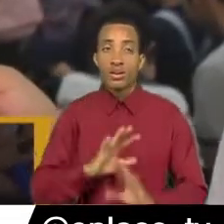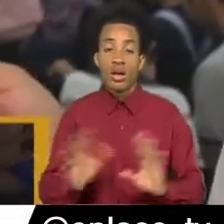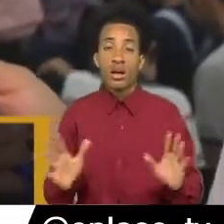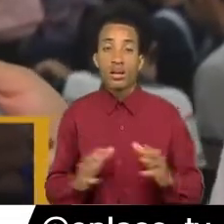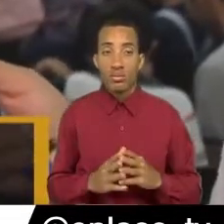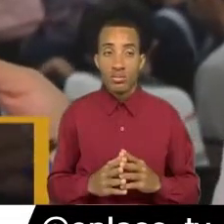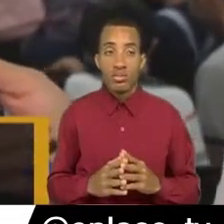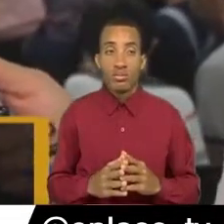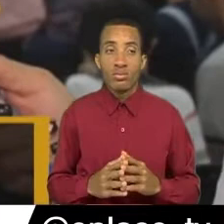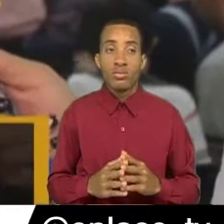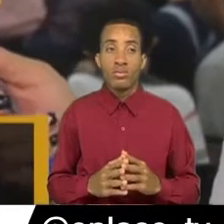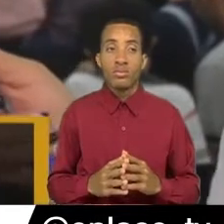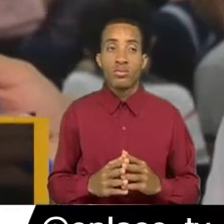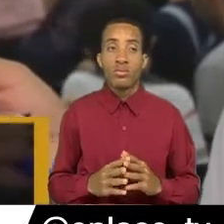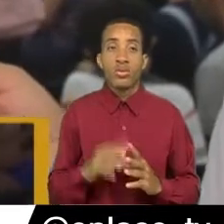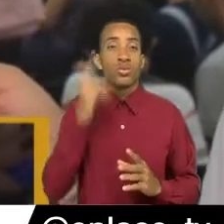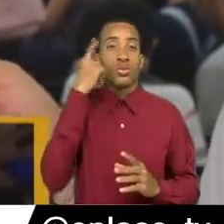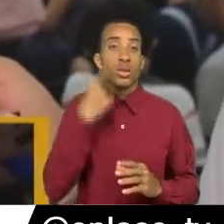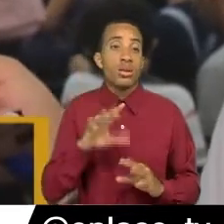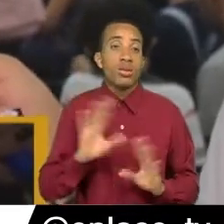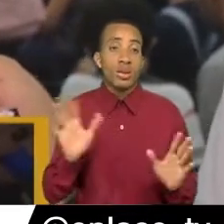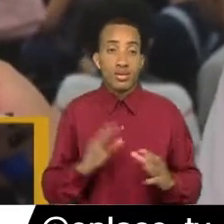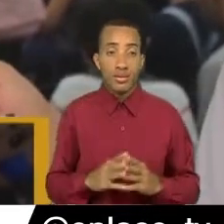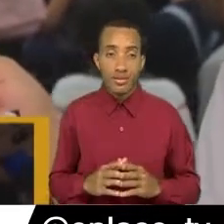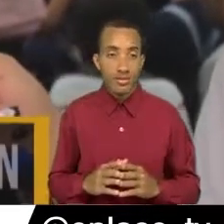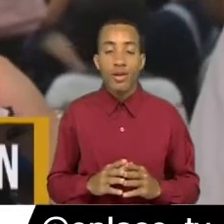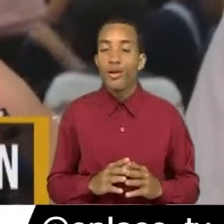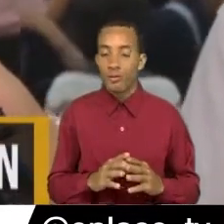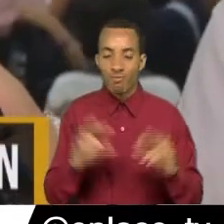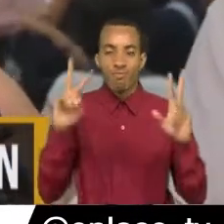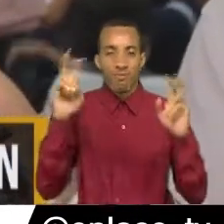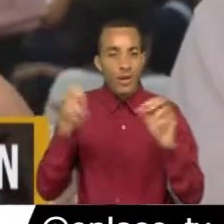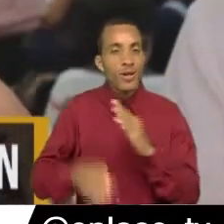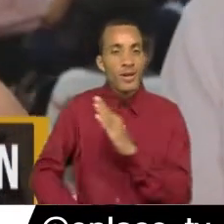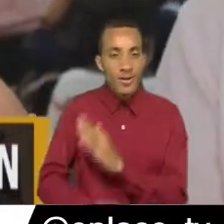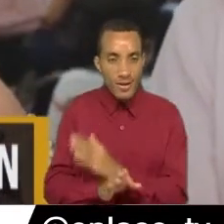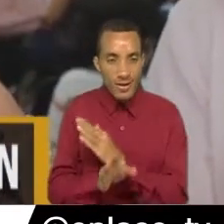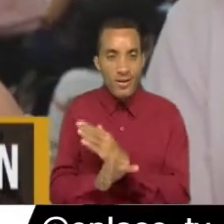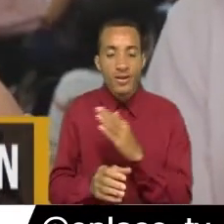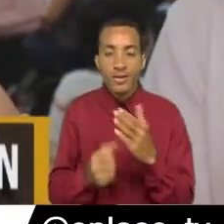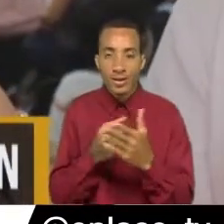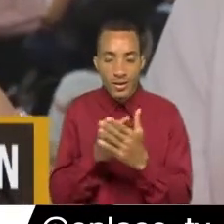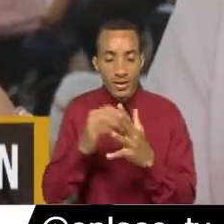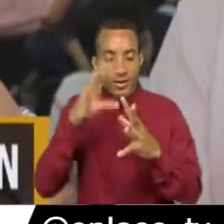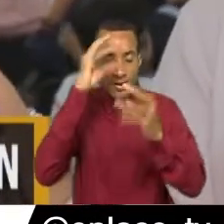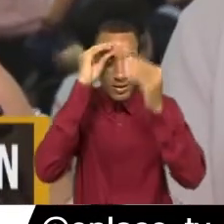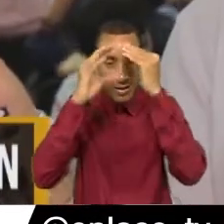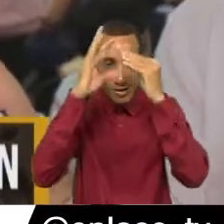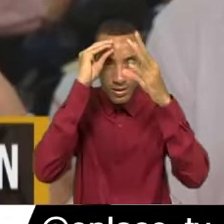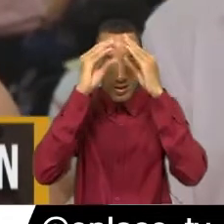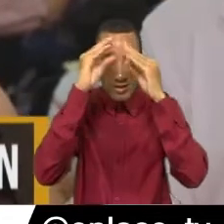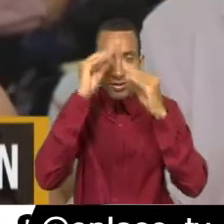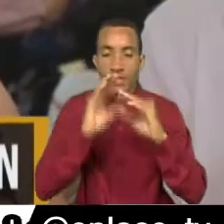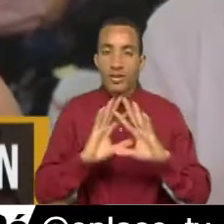manejar de un día para otro, es un tema que requiere conocimiento, requiere investigación, requiere